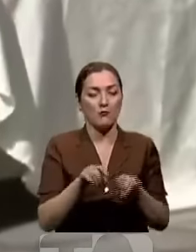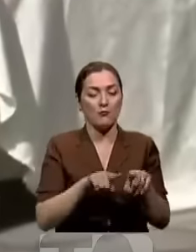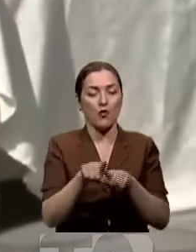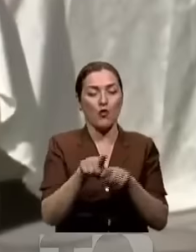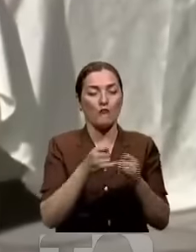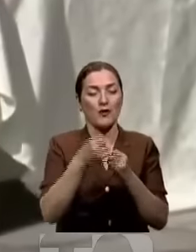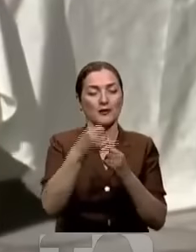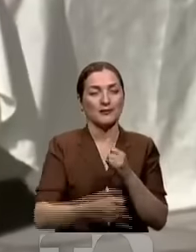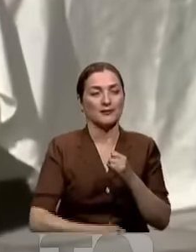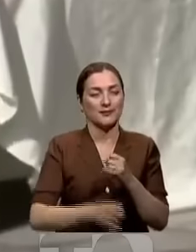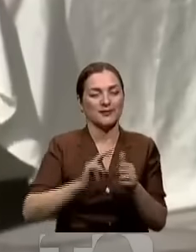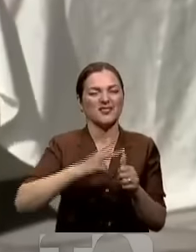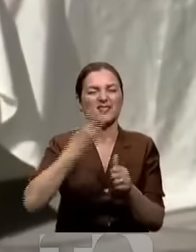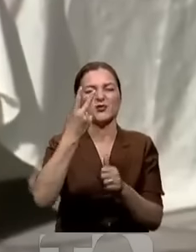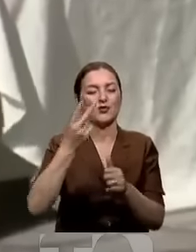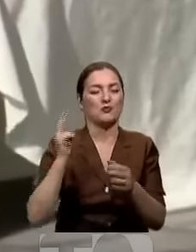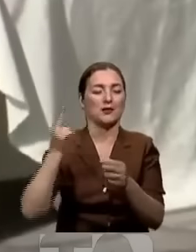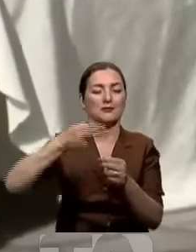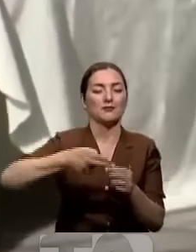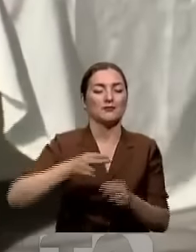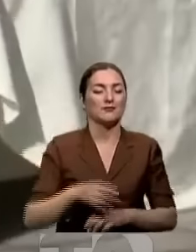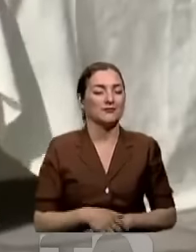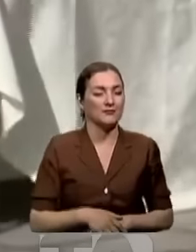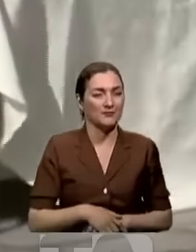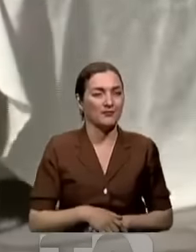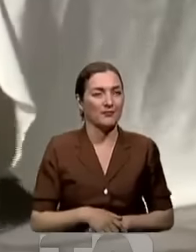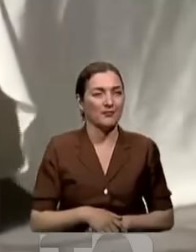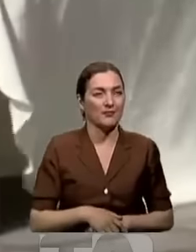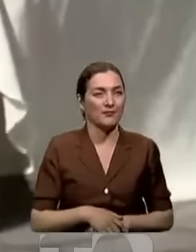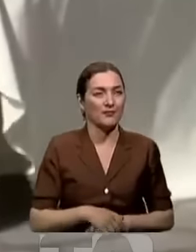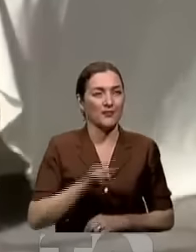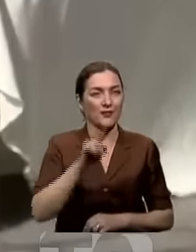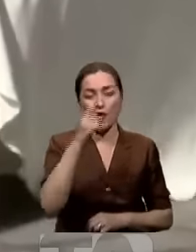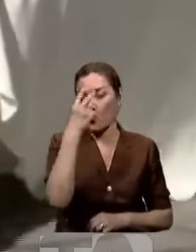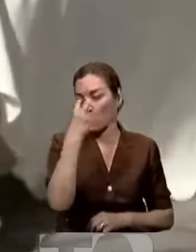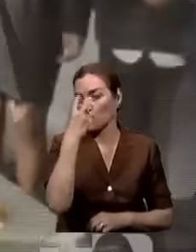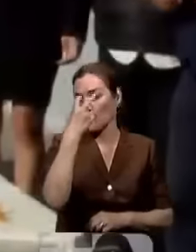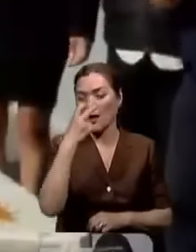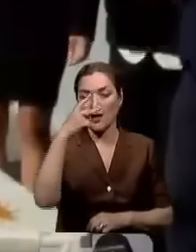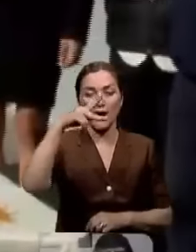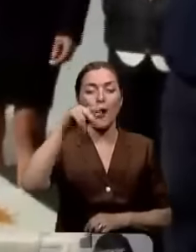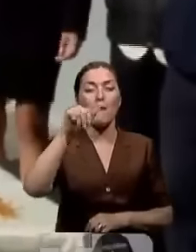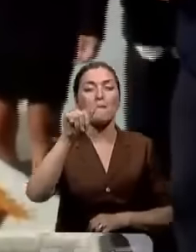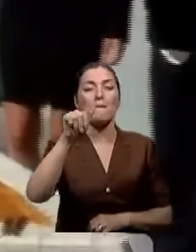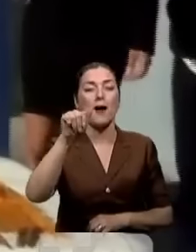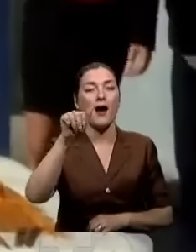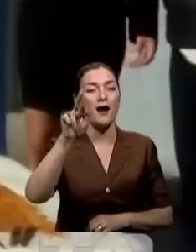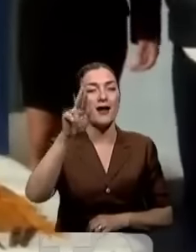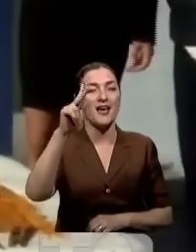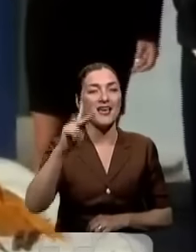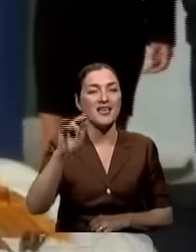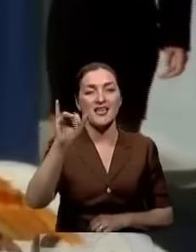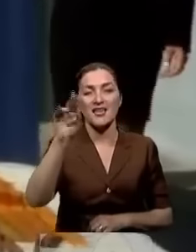tenemos a nuestro siguiente finalista, Park Inn by Radisson. Ahí están. Fuerte el aplauso, por favor.